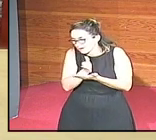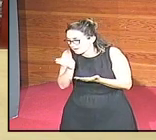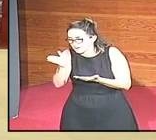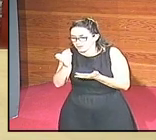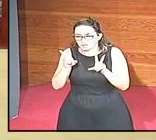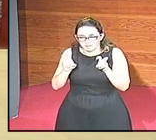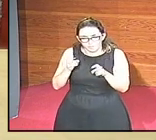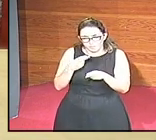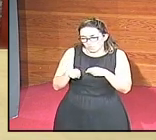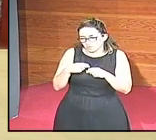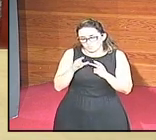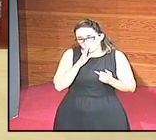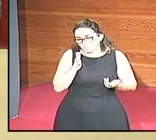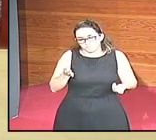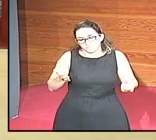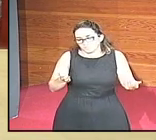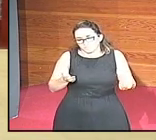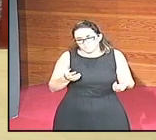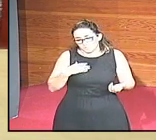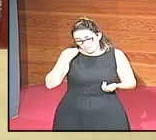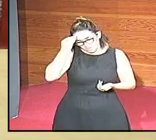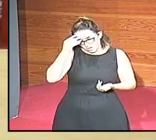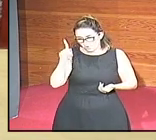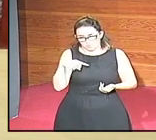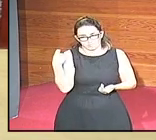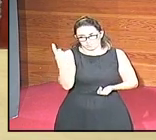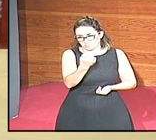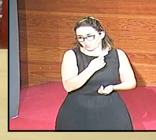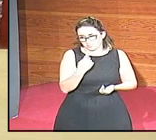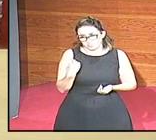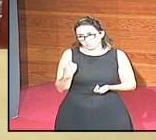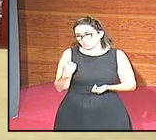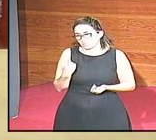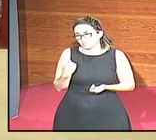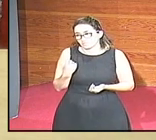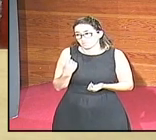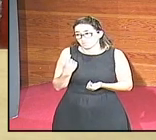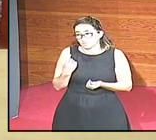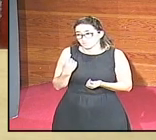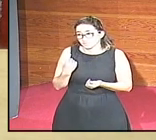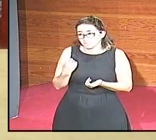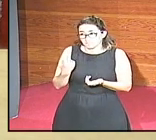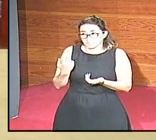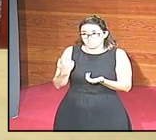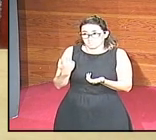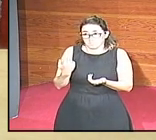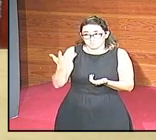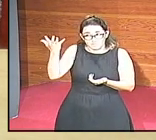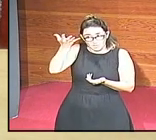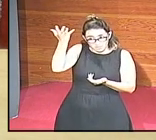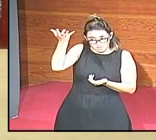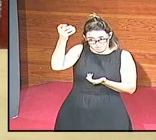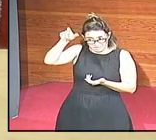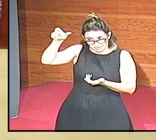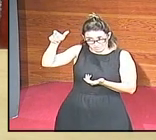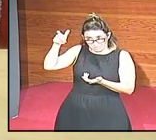que creo que ninguno de nosotros trabaja o se mueve en las esferas tan altas